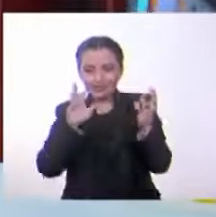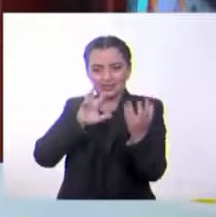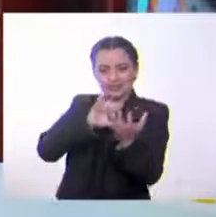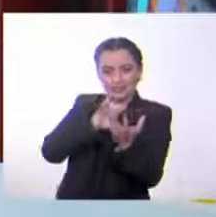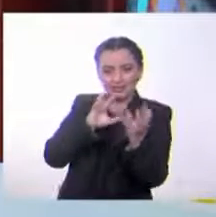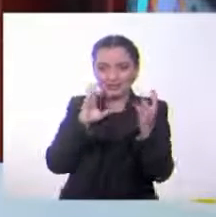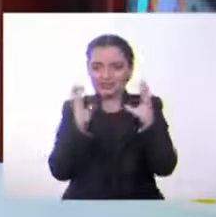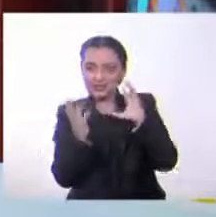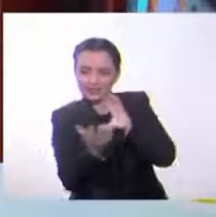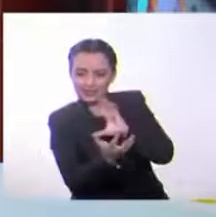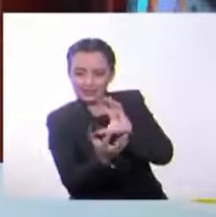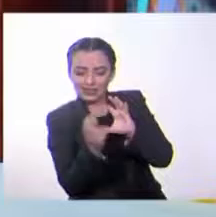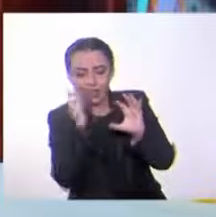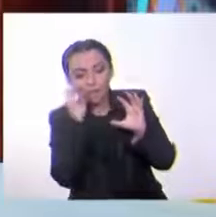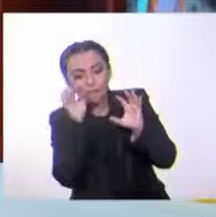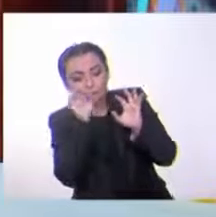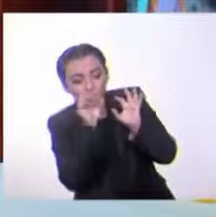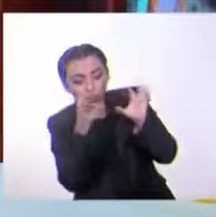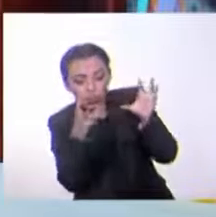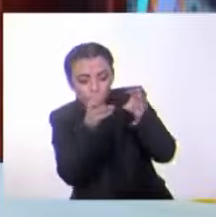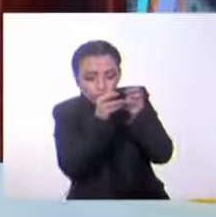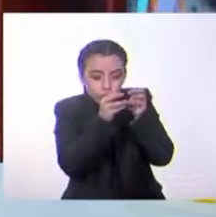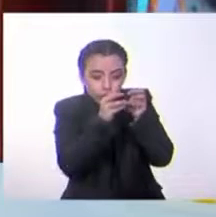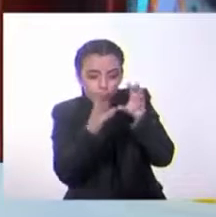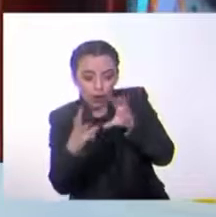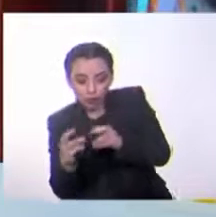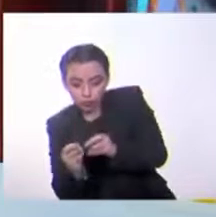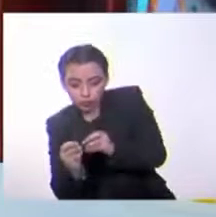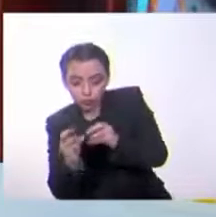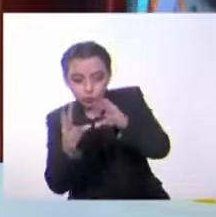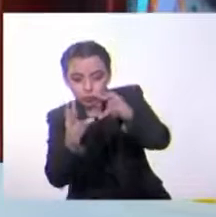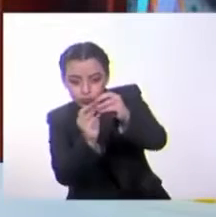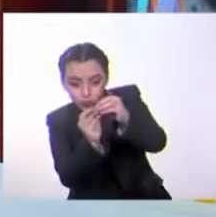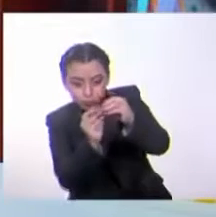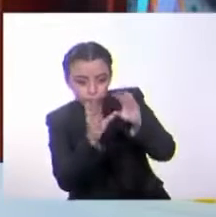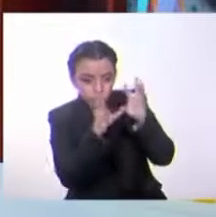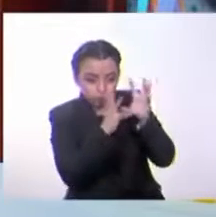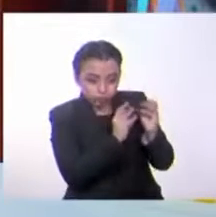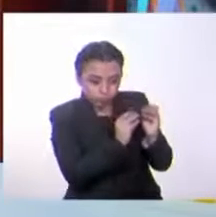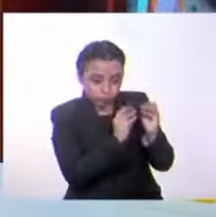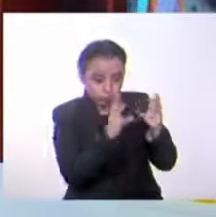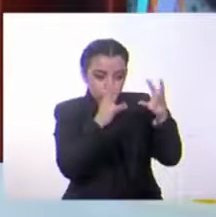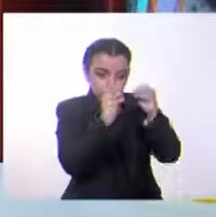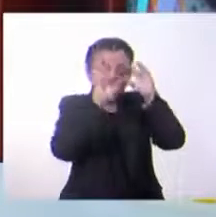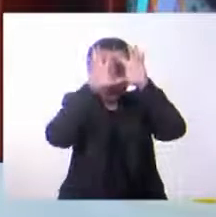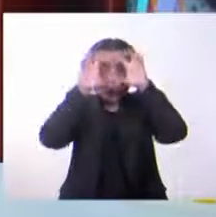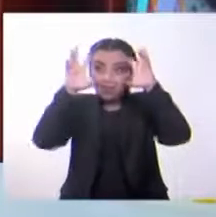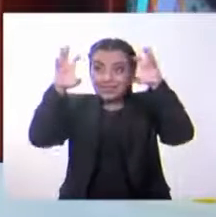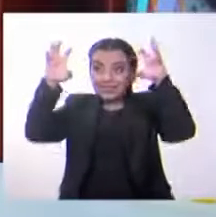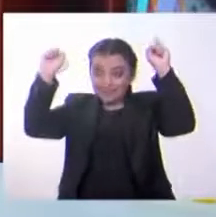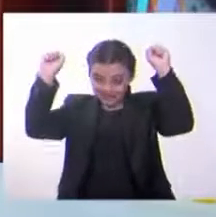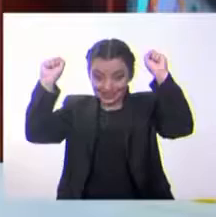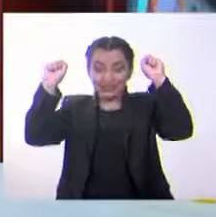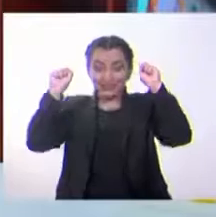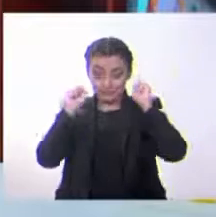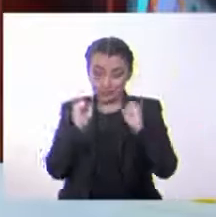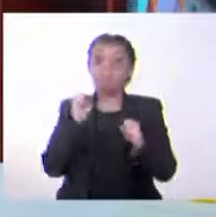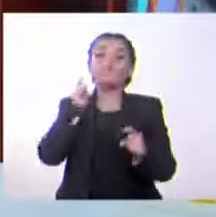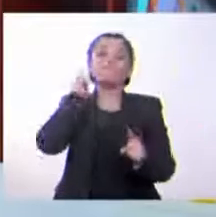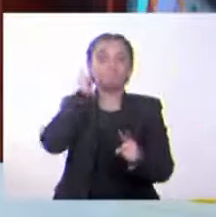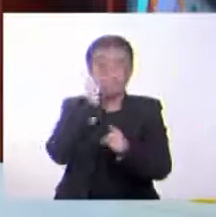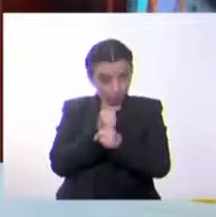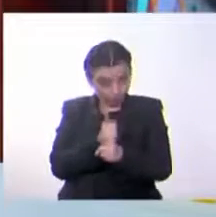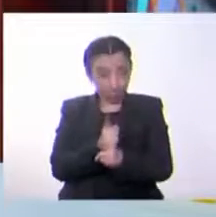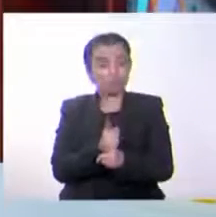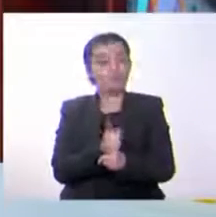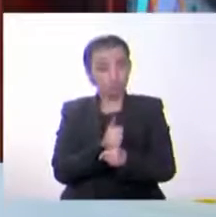notes algunos puntos donde se acumula más el aire, donde se acumulan las nubes. Precisamente todo